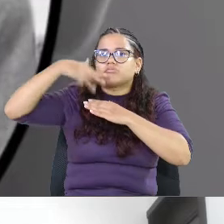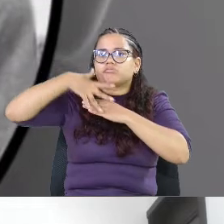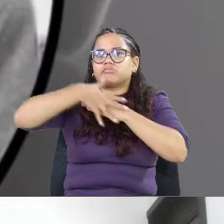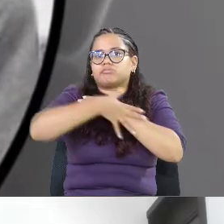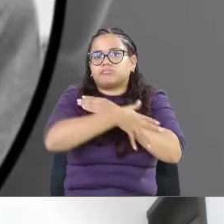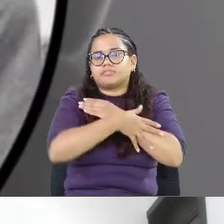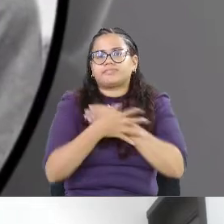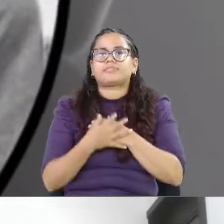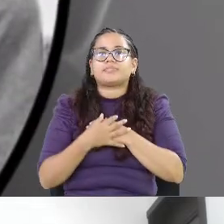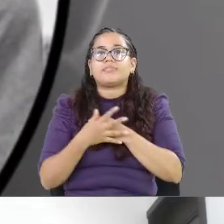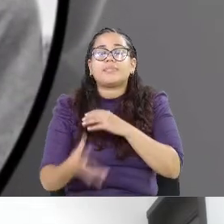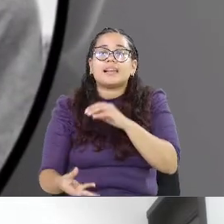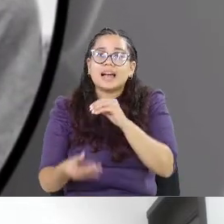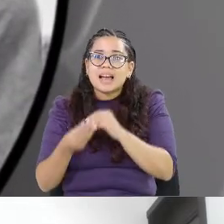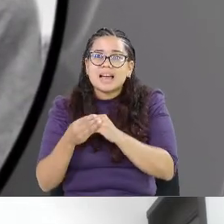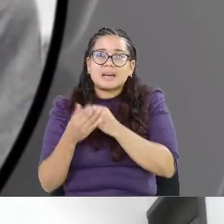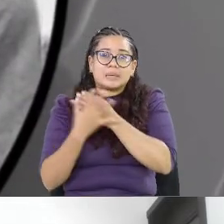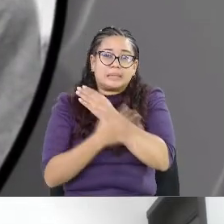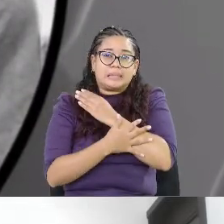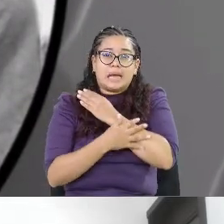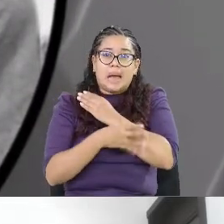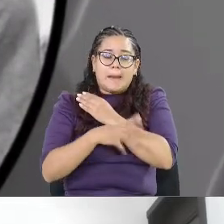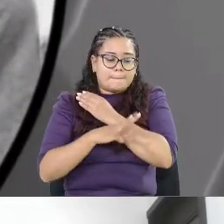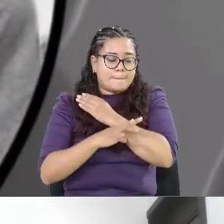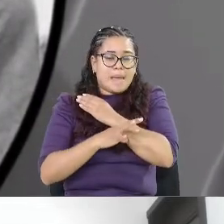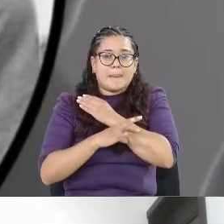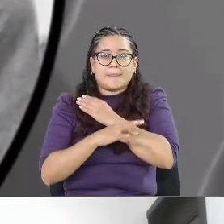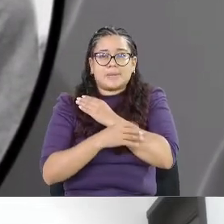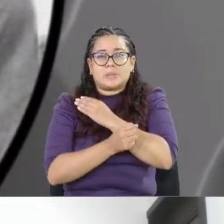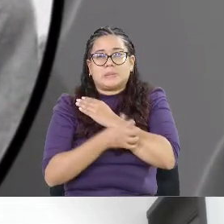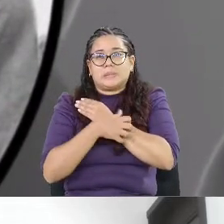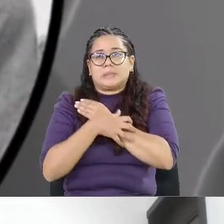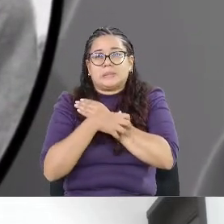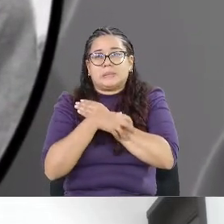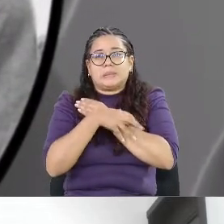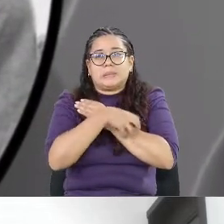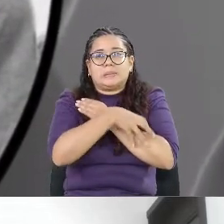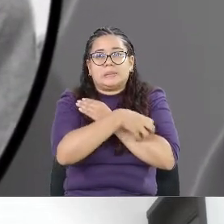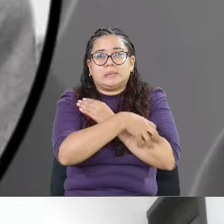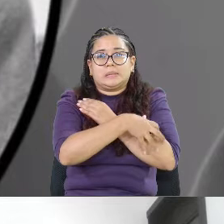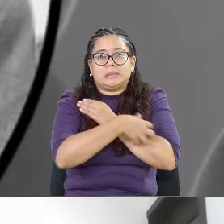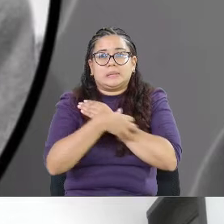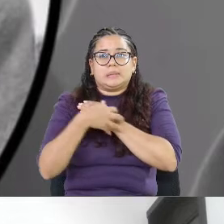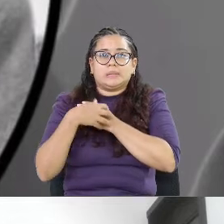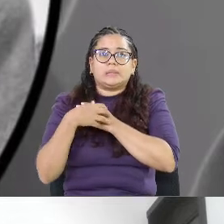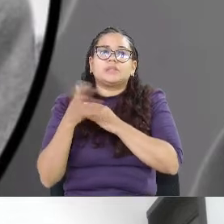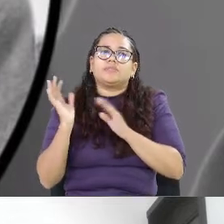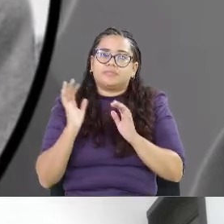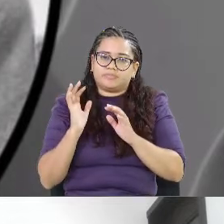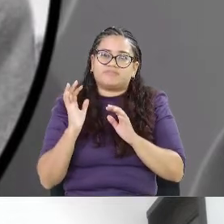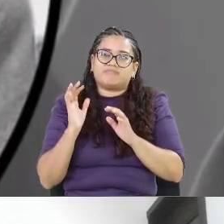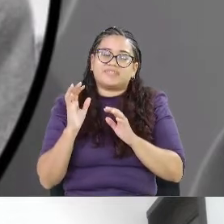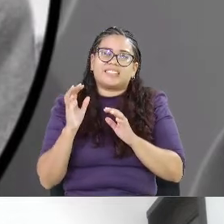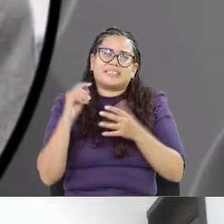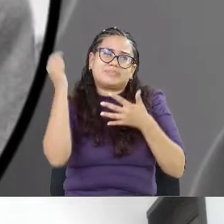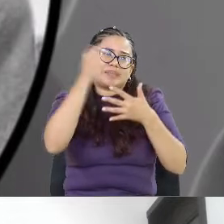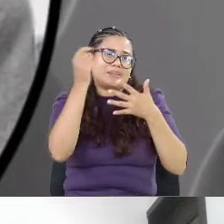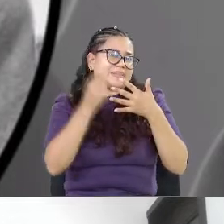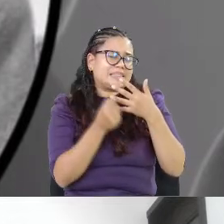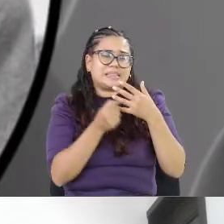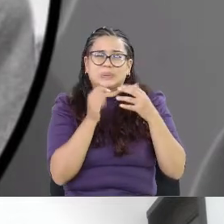Irrita la piel, es bastante incómodo y en muchos casos impacta negativamente la identidad del paciente. Entonces aquí hay dos